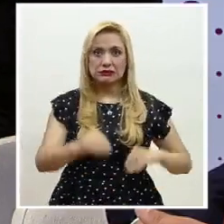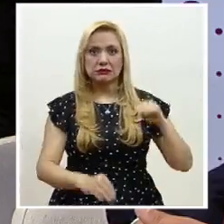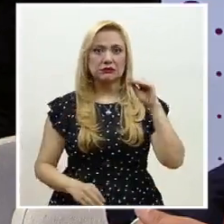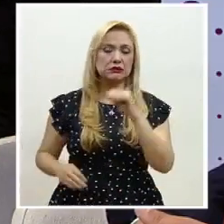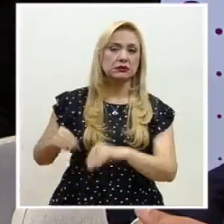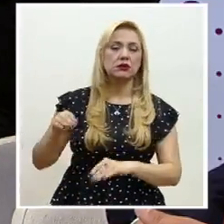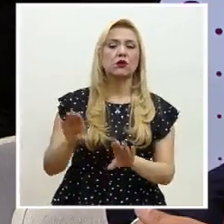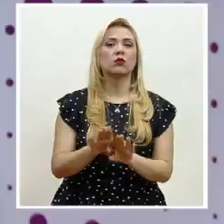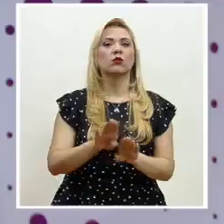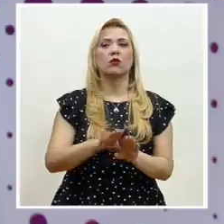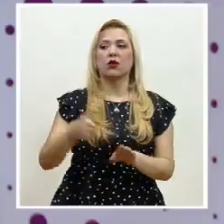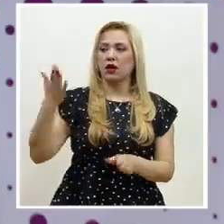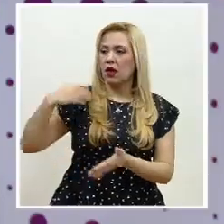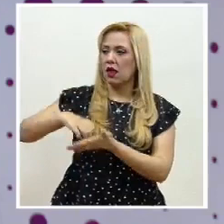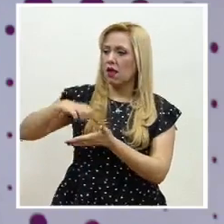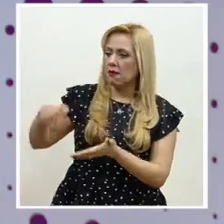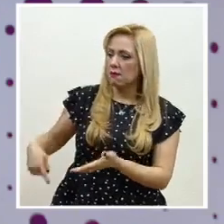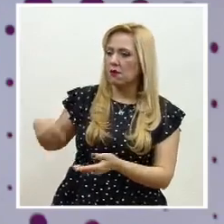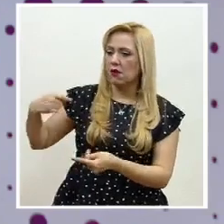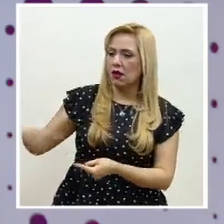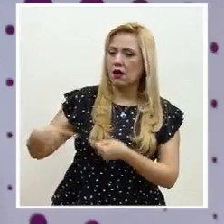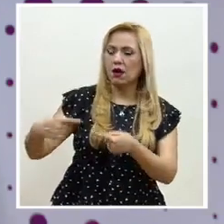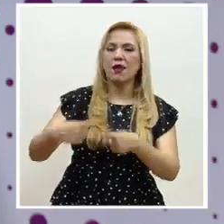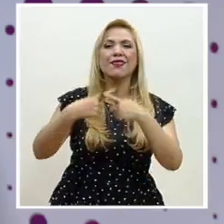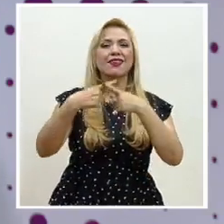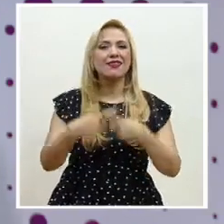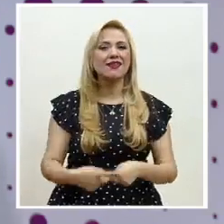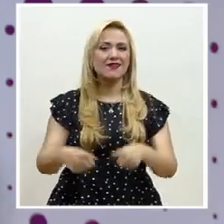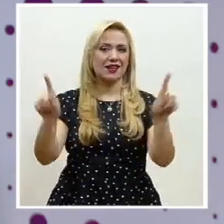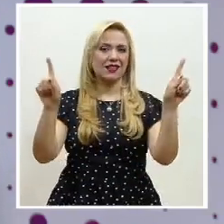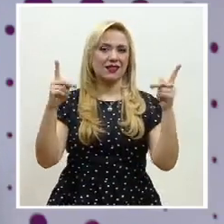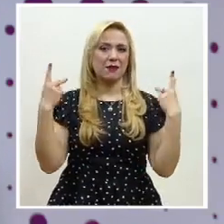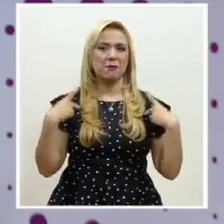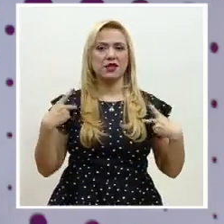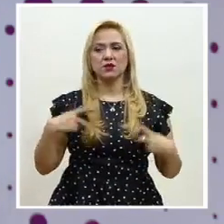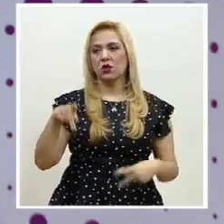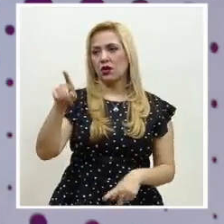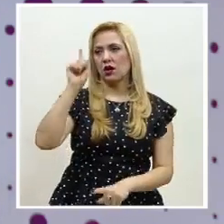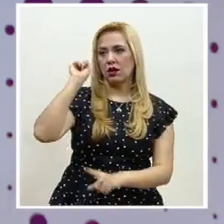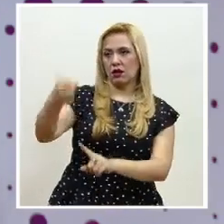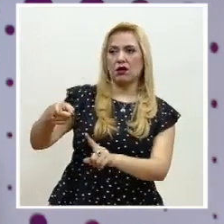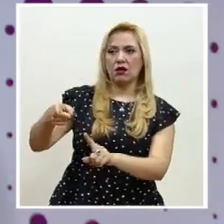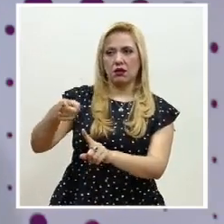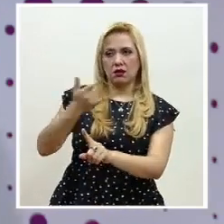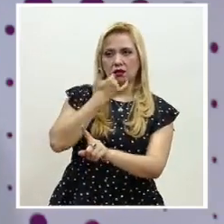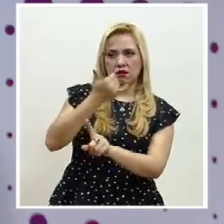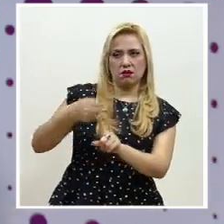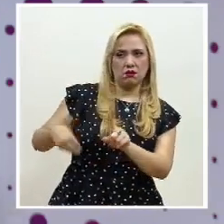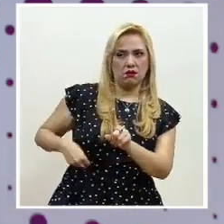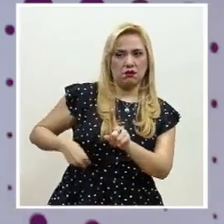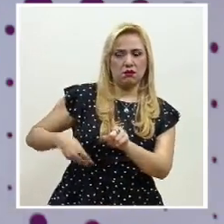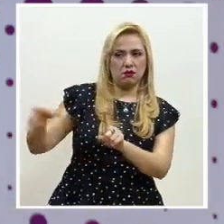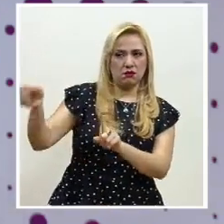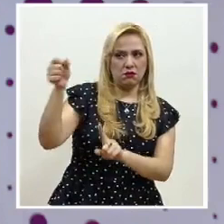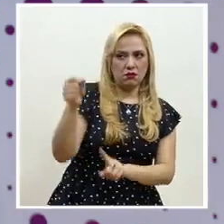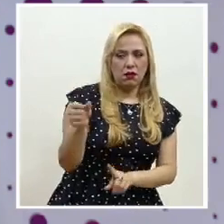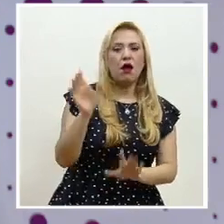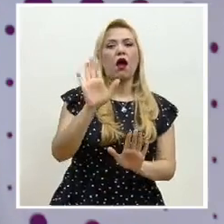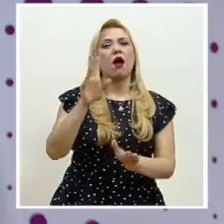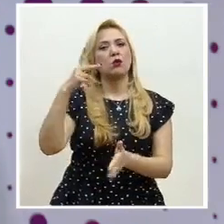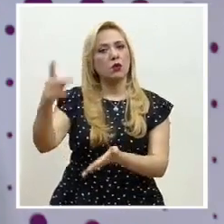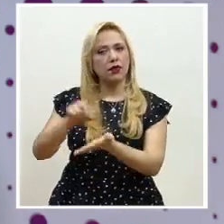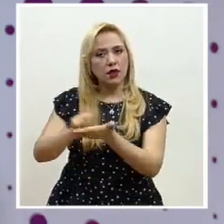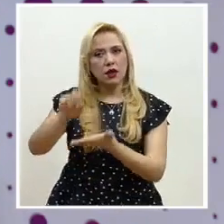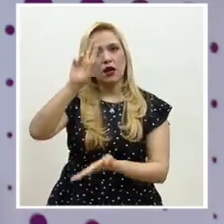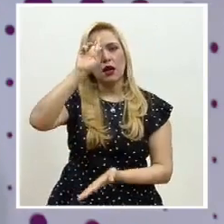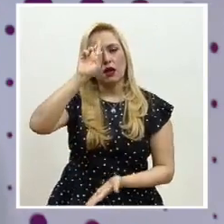de precedentes, un enfoque distinto desde para la persona imputada, ¿no? Sus derechos, cómo deben ser respetados,